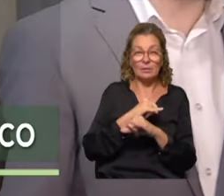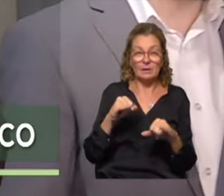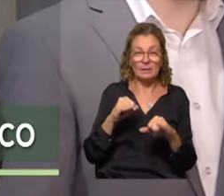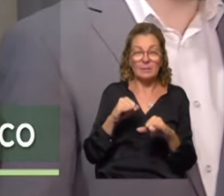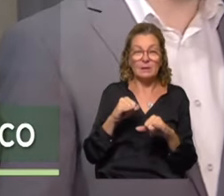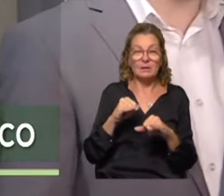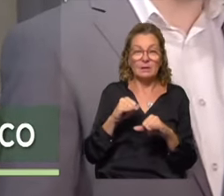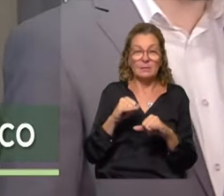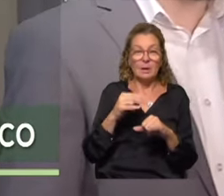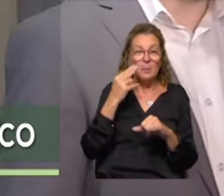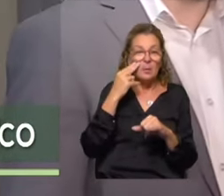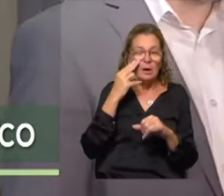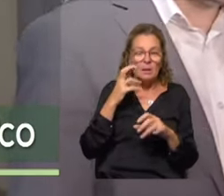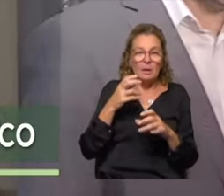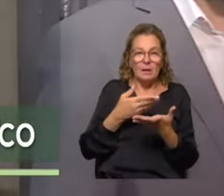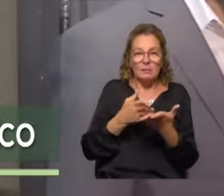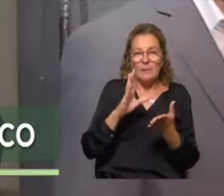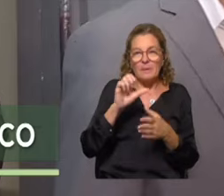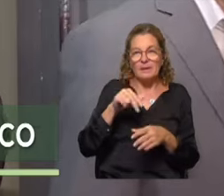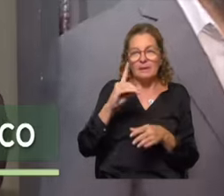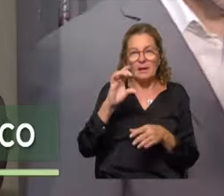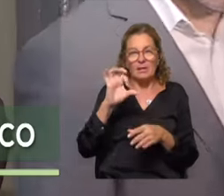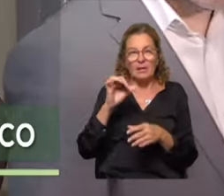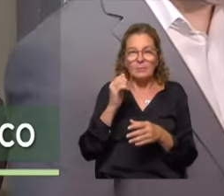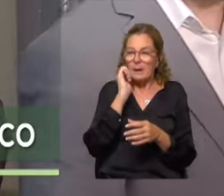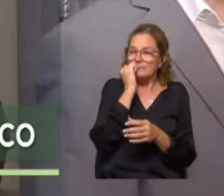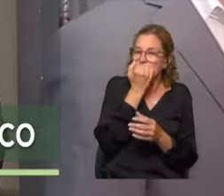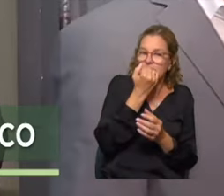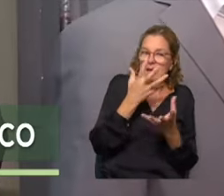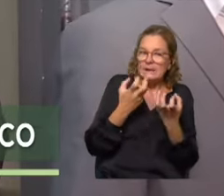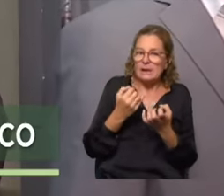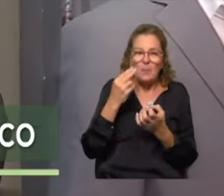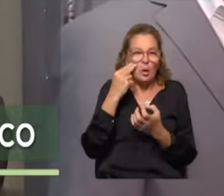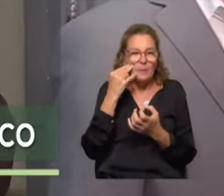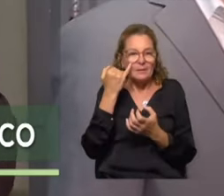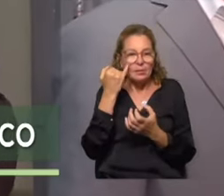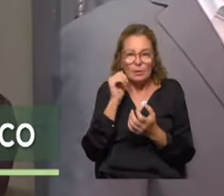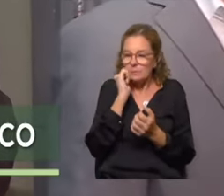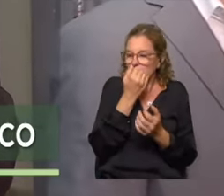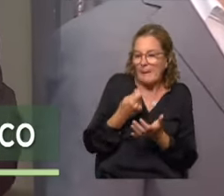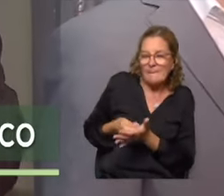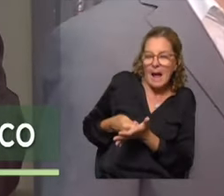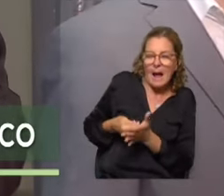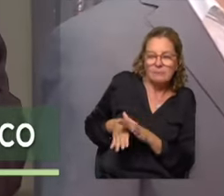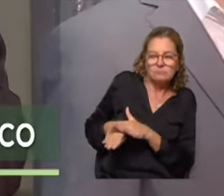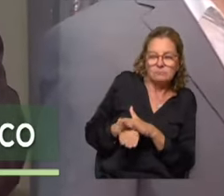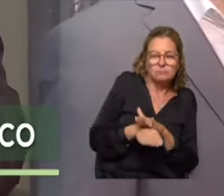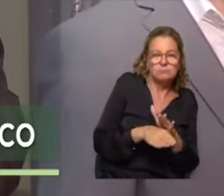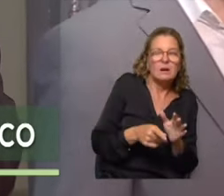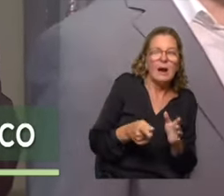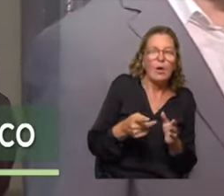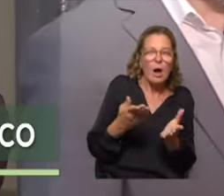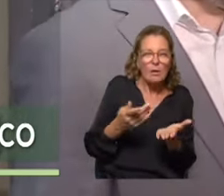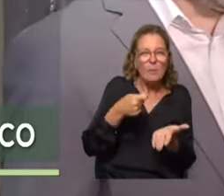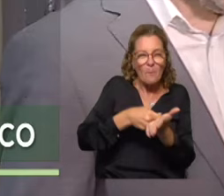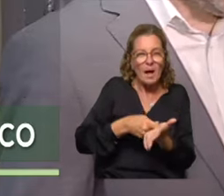caer la trama que había montado Gustavo Penades para ocultar sus crímenes sexuales y pagar por fuera. Bueno, habrá un pago ahora